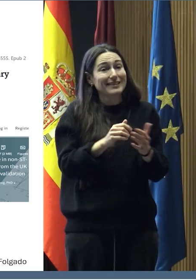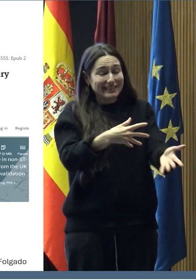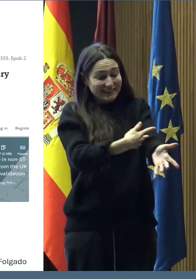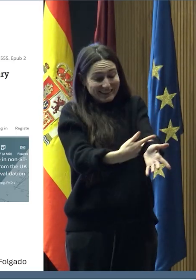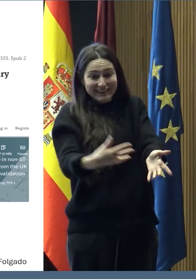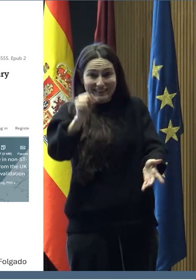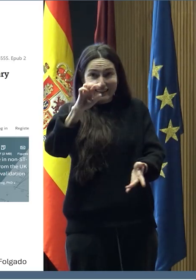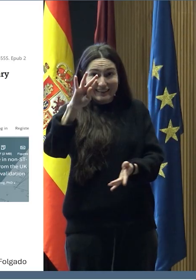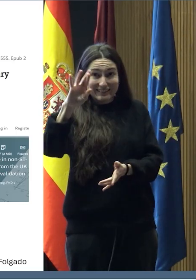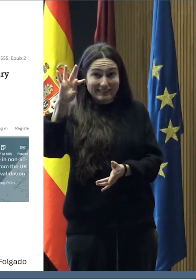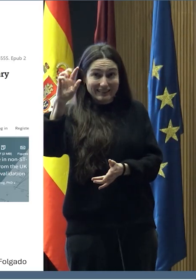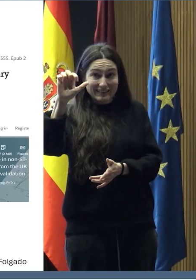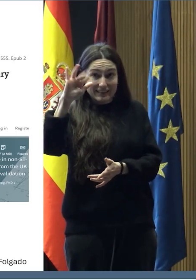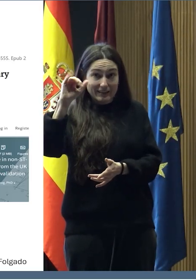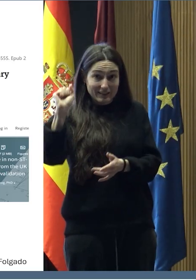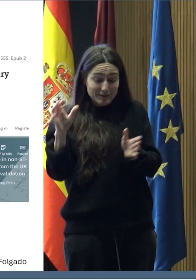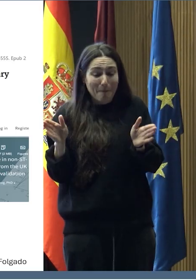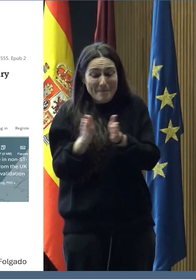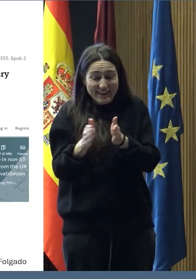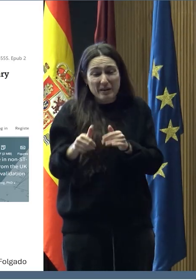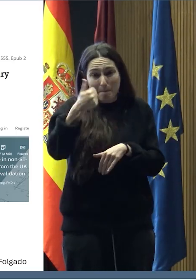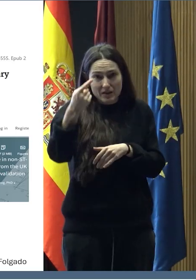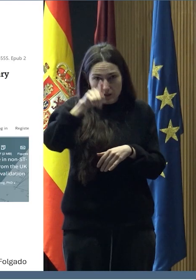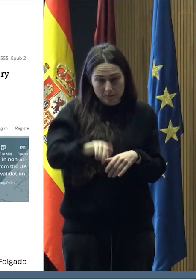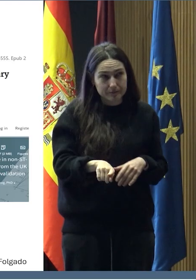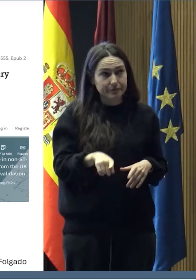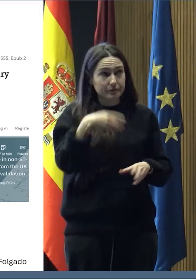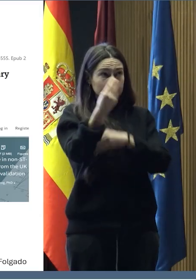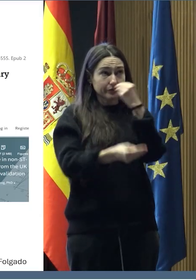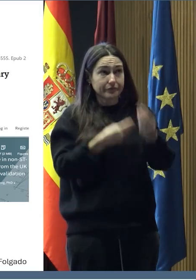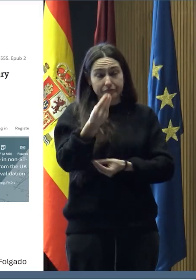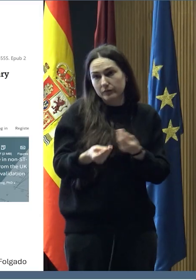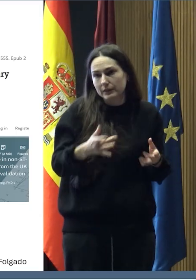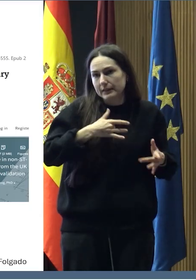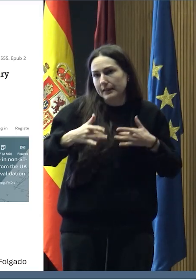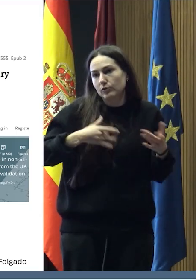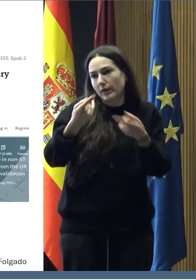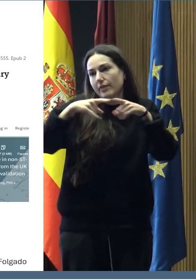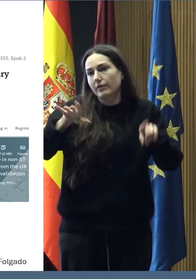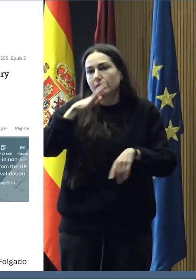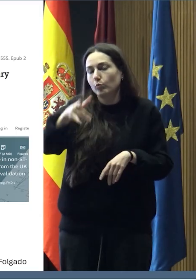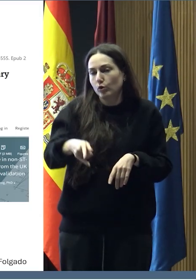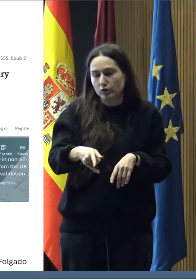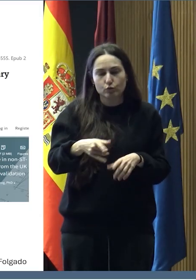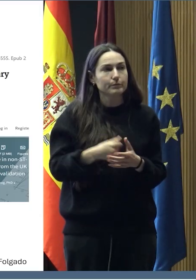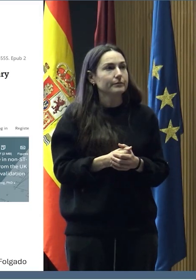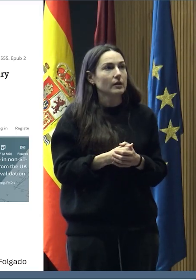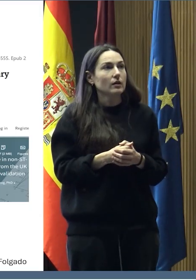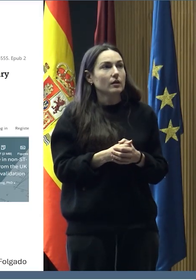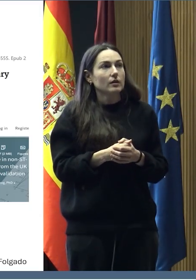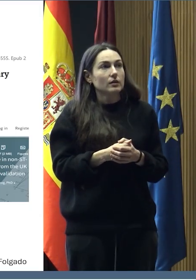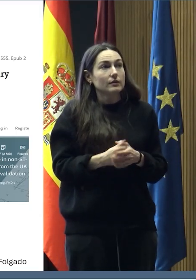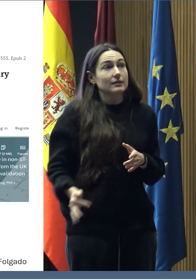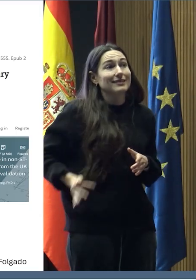arterias coronarias más pequeñas. Esto va a hacer que se manifieste de otra manera el infarto